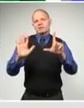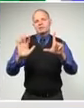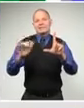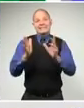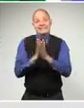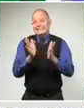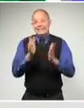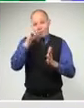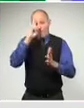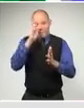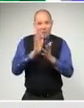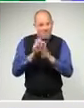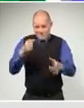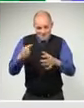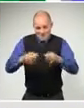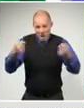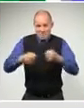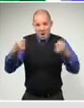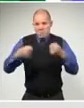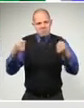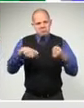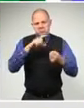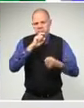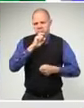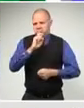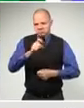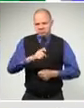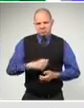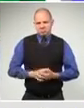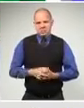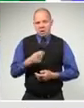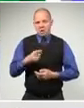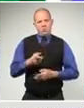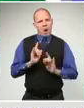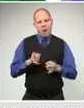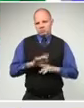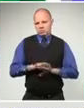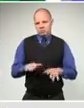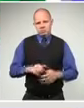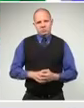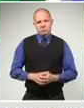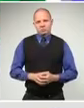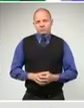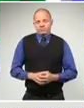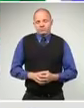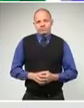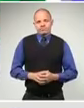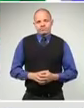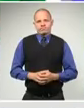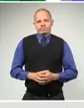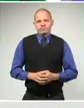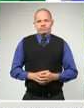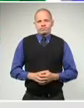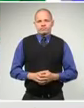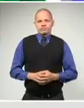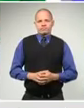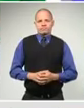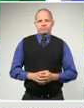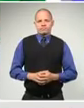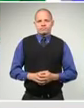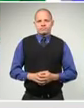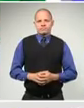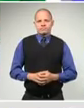aplicaron las maniobras de reanimación cardiopulmonar que están establecidas, pero lamentablemente no fue posible